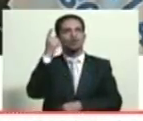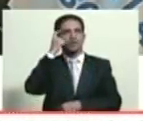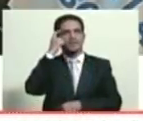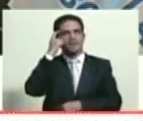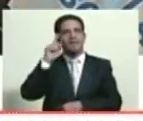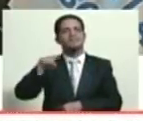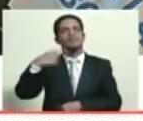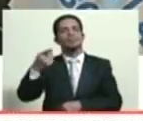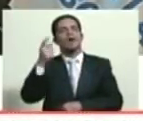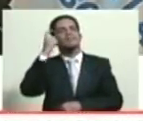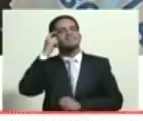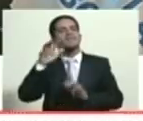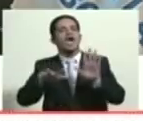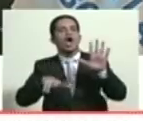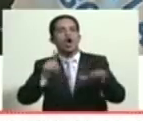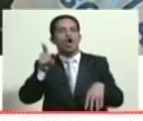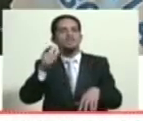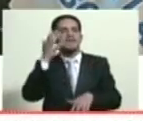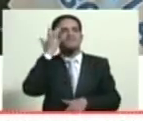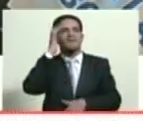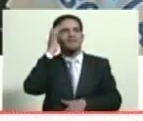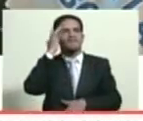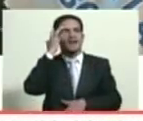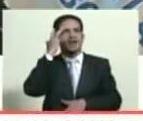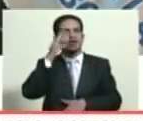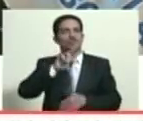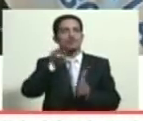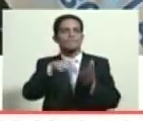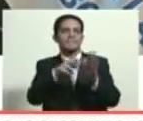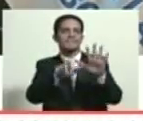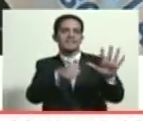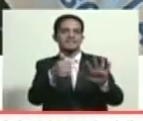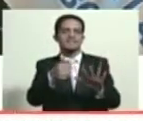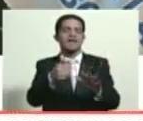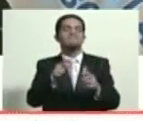día 11-2, 6 días, vía Miami.